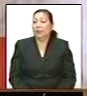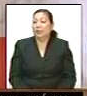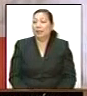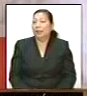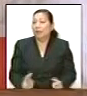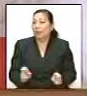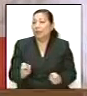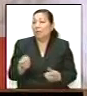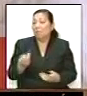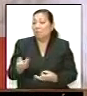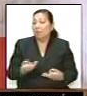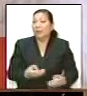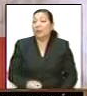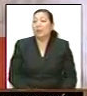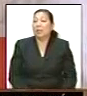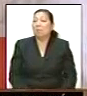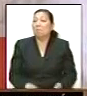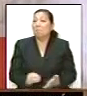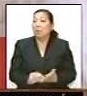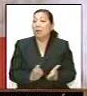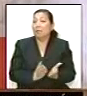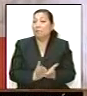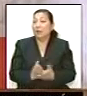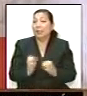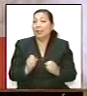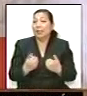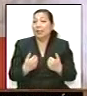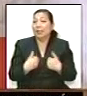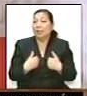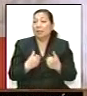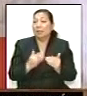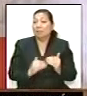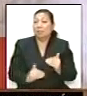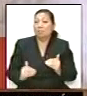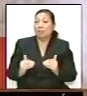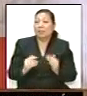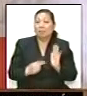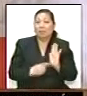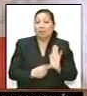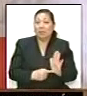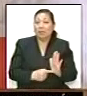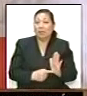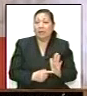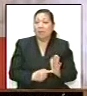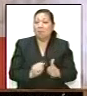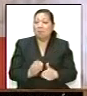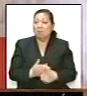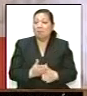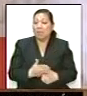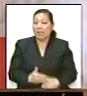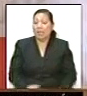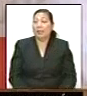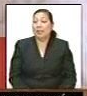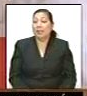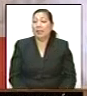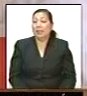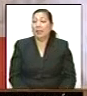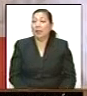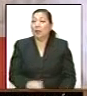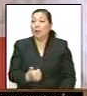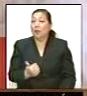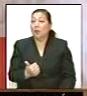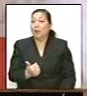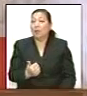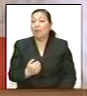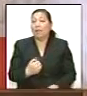en términos presupuestales más viables y así tener un mayor alcance mayor presencia y mayores partes en mayores en otro país